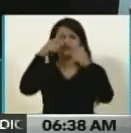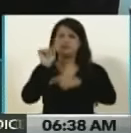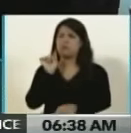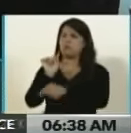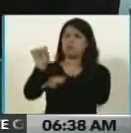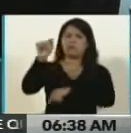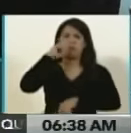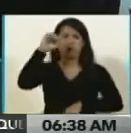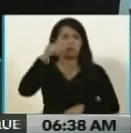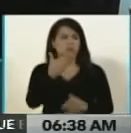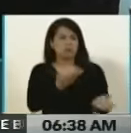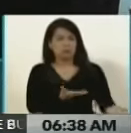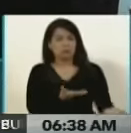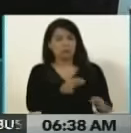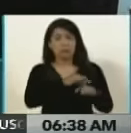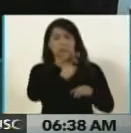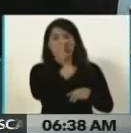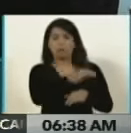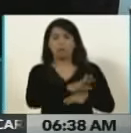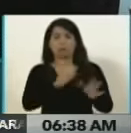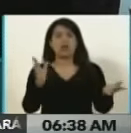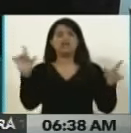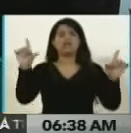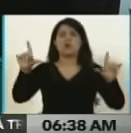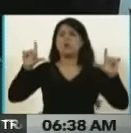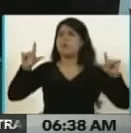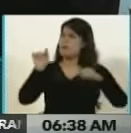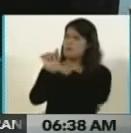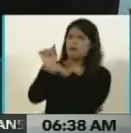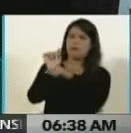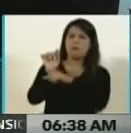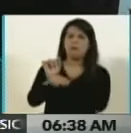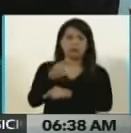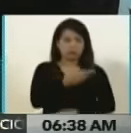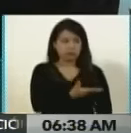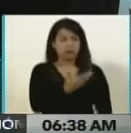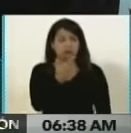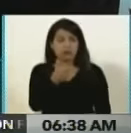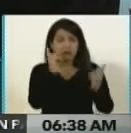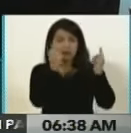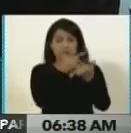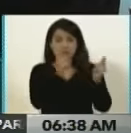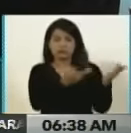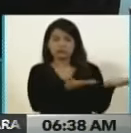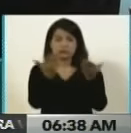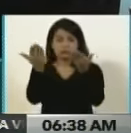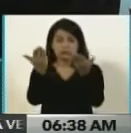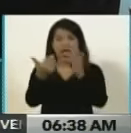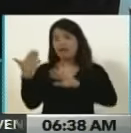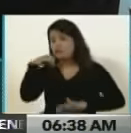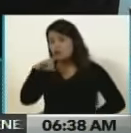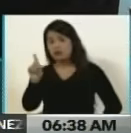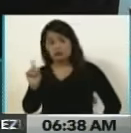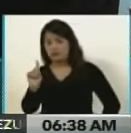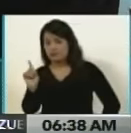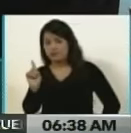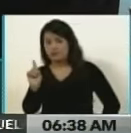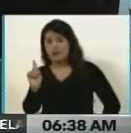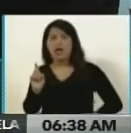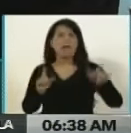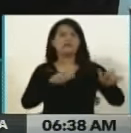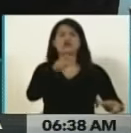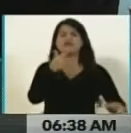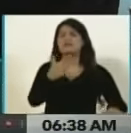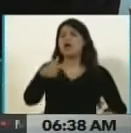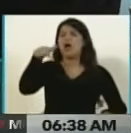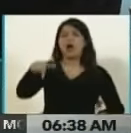presidente Maduro por los medios, libremente, ¿no? Es decir, no puede hablar nadie de que hoy día exista